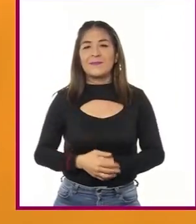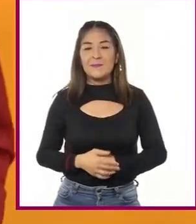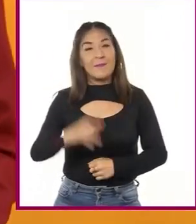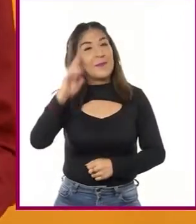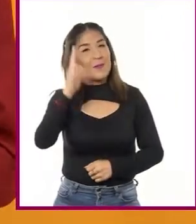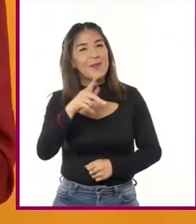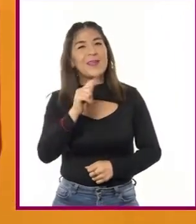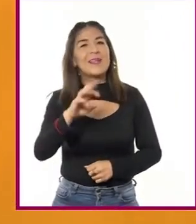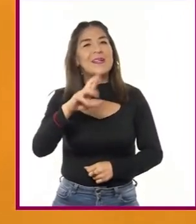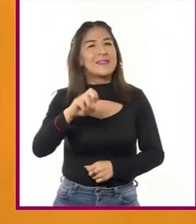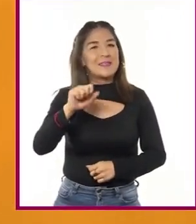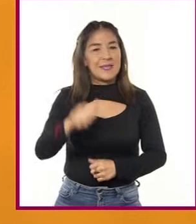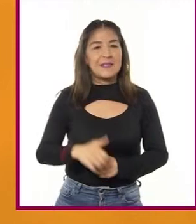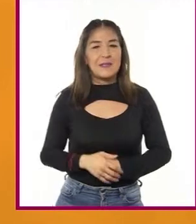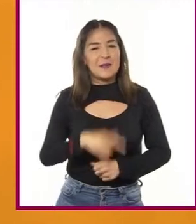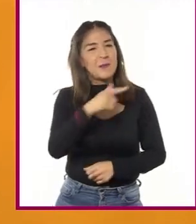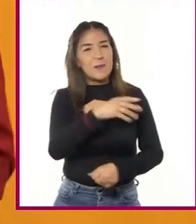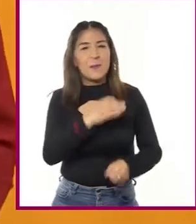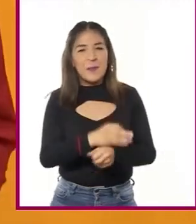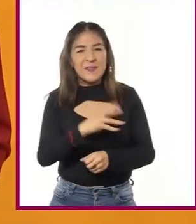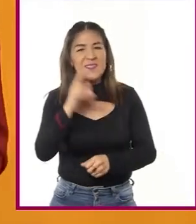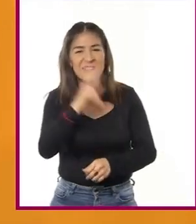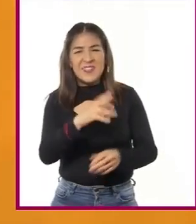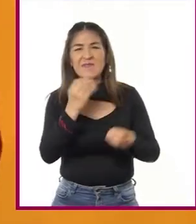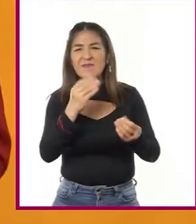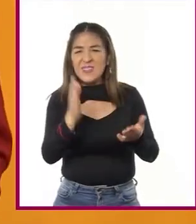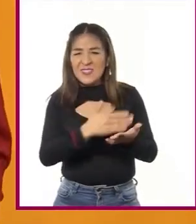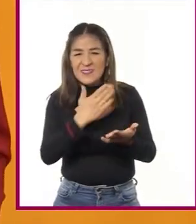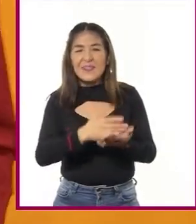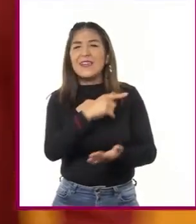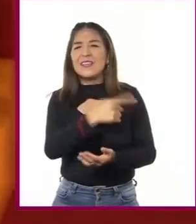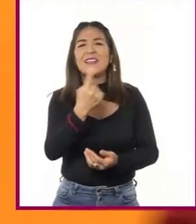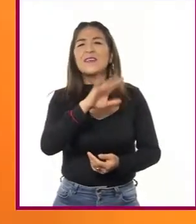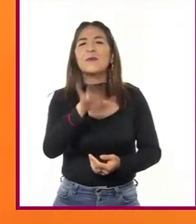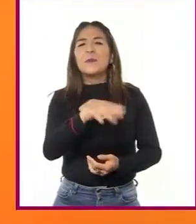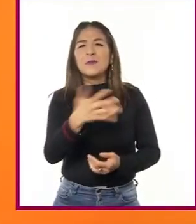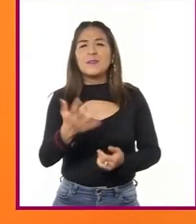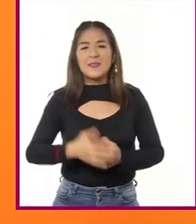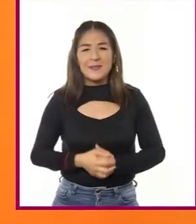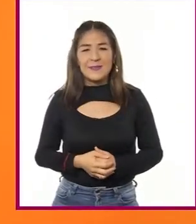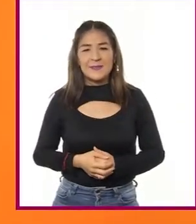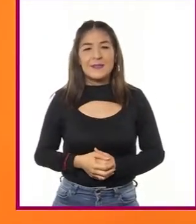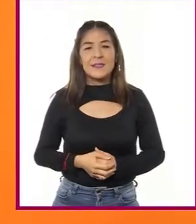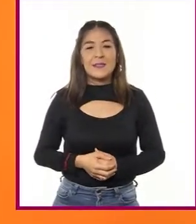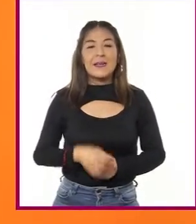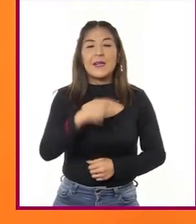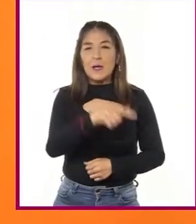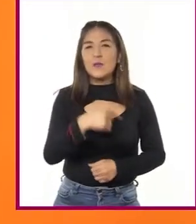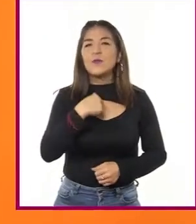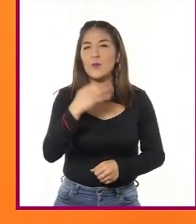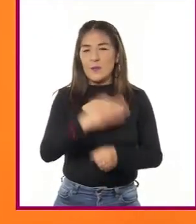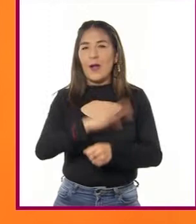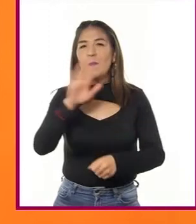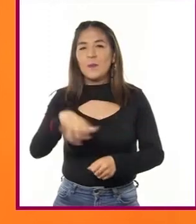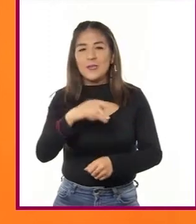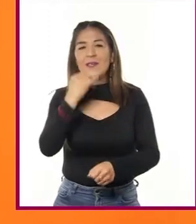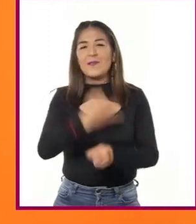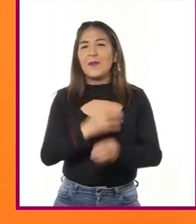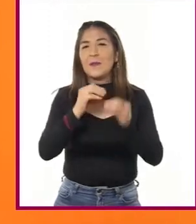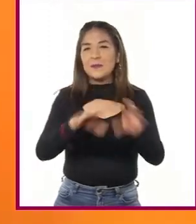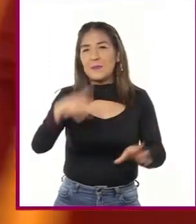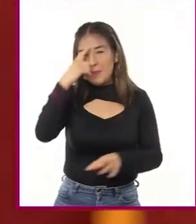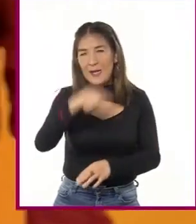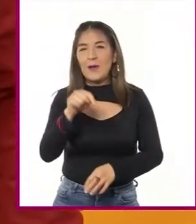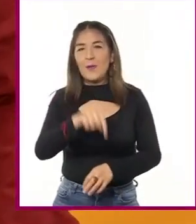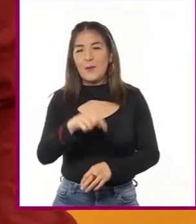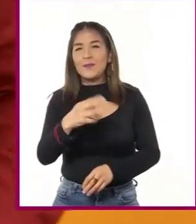Teresa? Veo que te veo con muchos documentos. ¿Qué buscas? Busco información que nos puede servir para esta